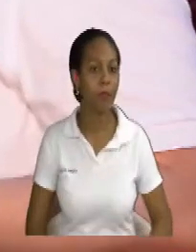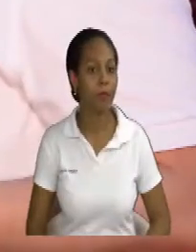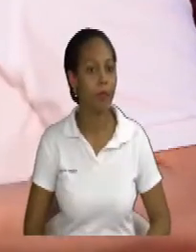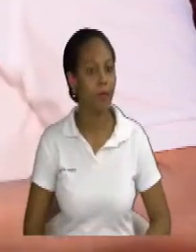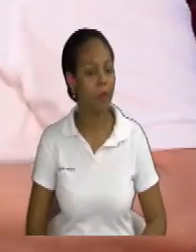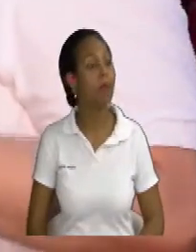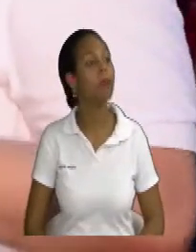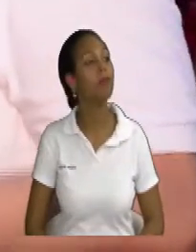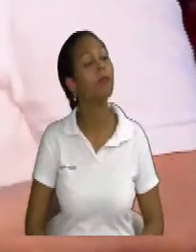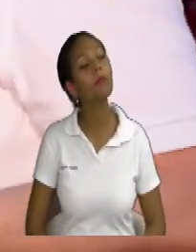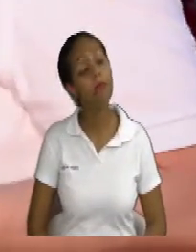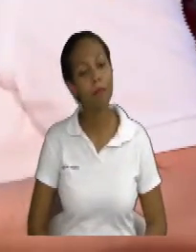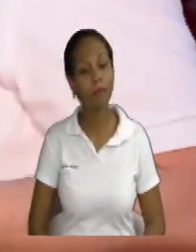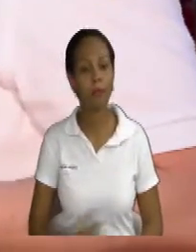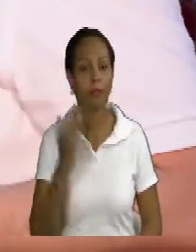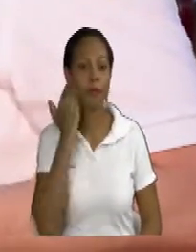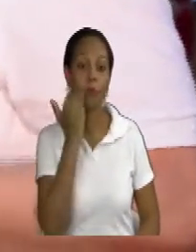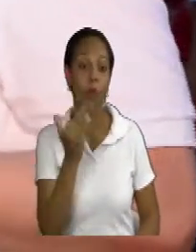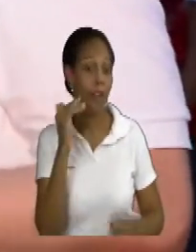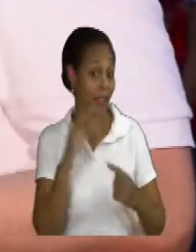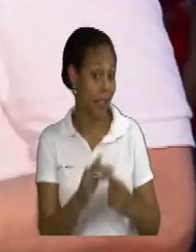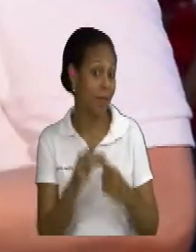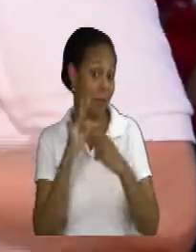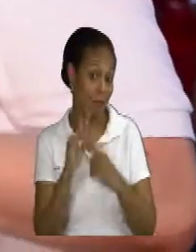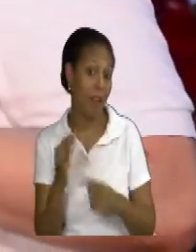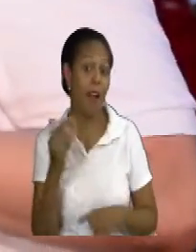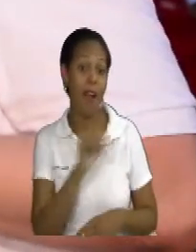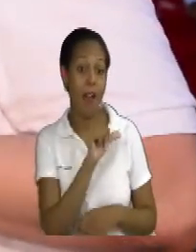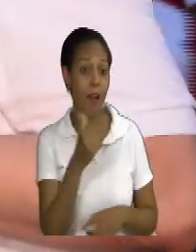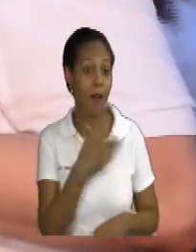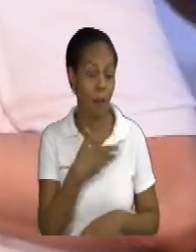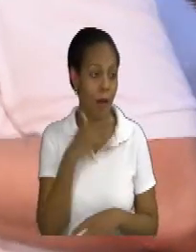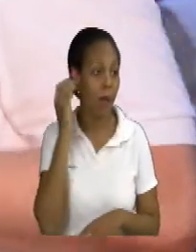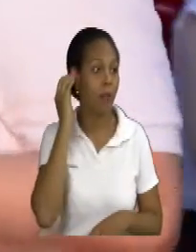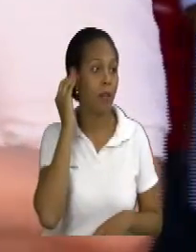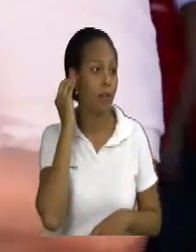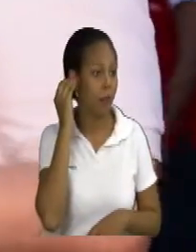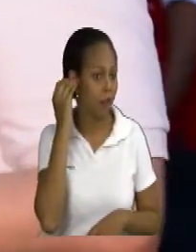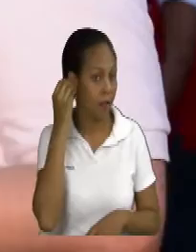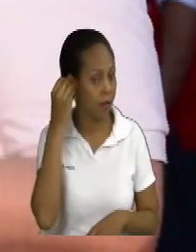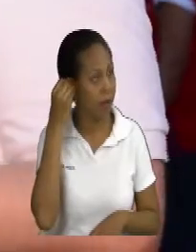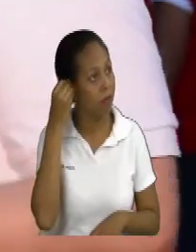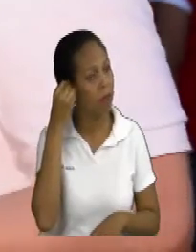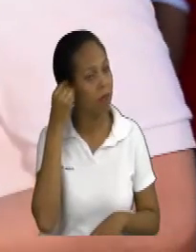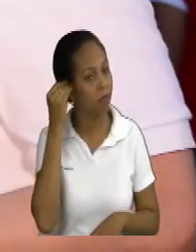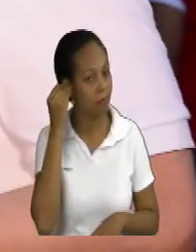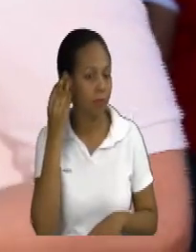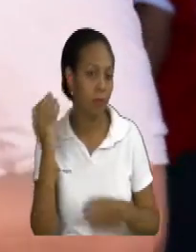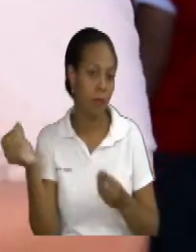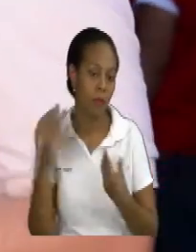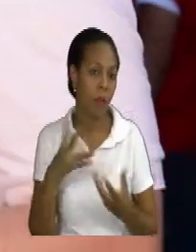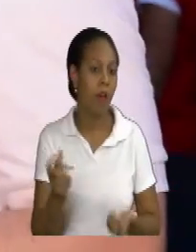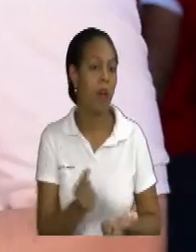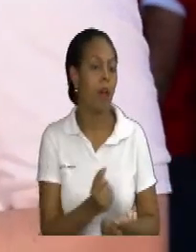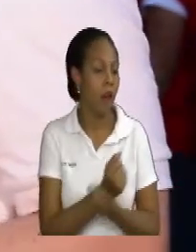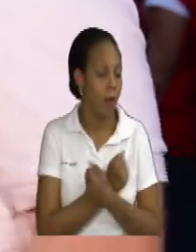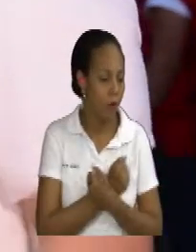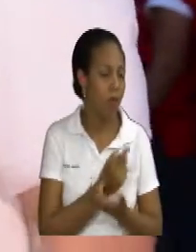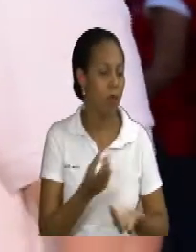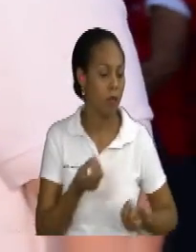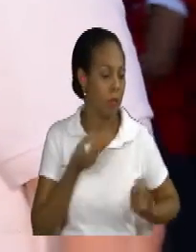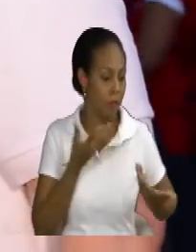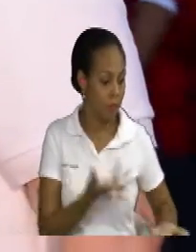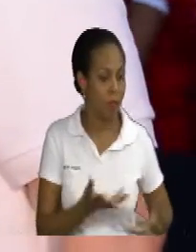Las mujeres, y en especial las mamás, dadoras de vida, dueñas de nuestro corazón, pilar fundamental de la familia. Para todas